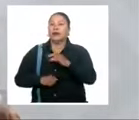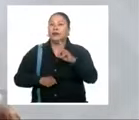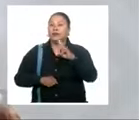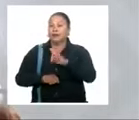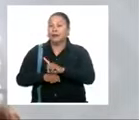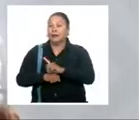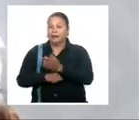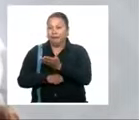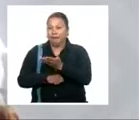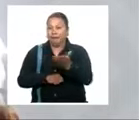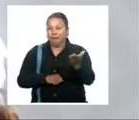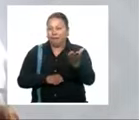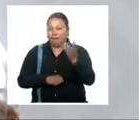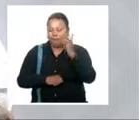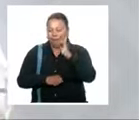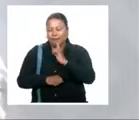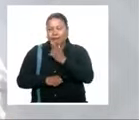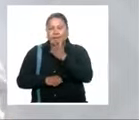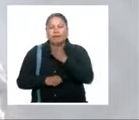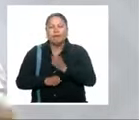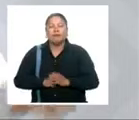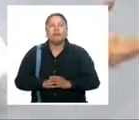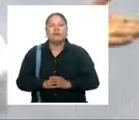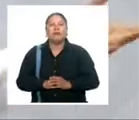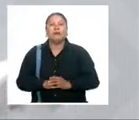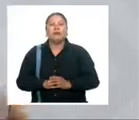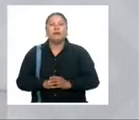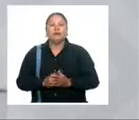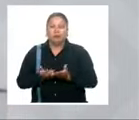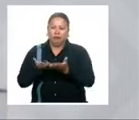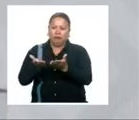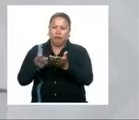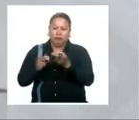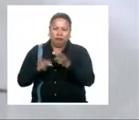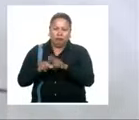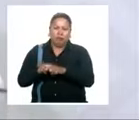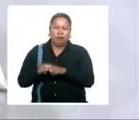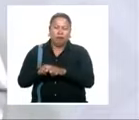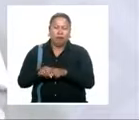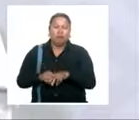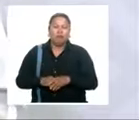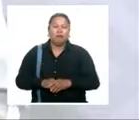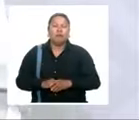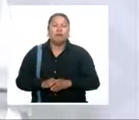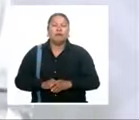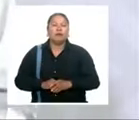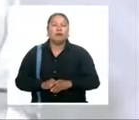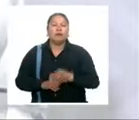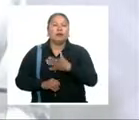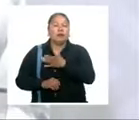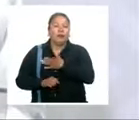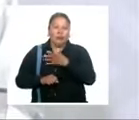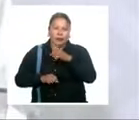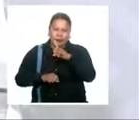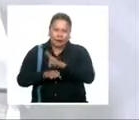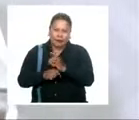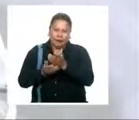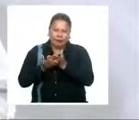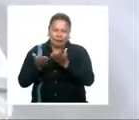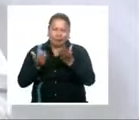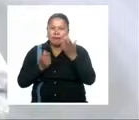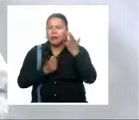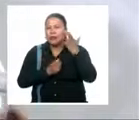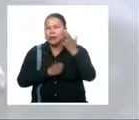días a todas y a todos. Tomen asiento, por favor. Muy buenos días a todos los medios